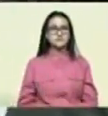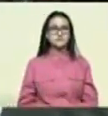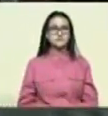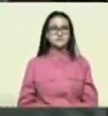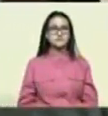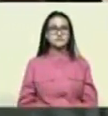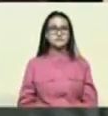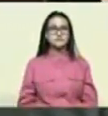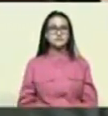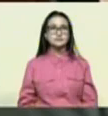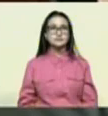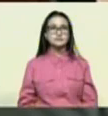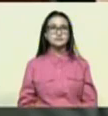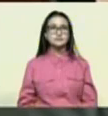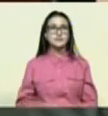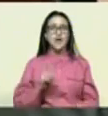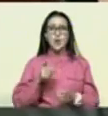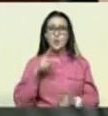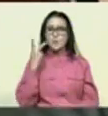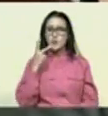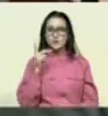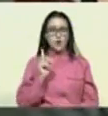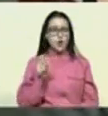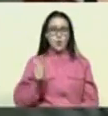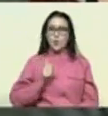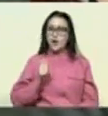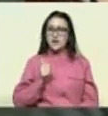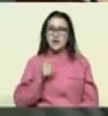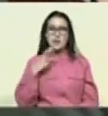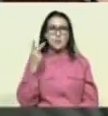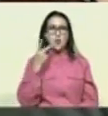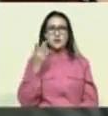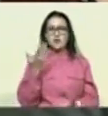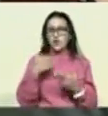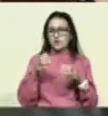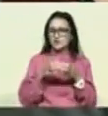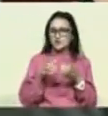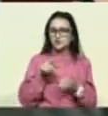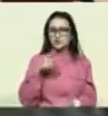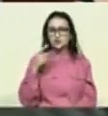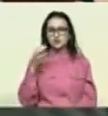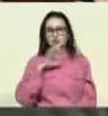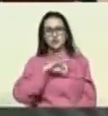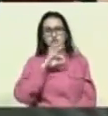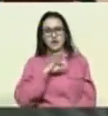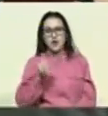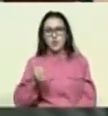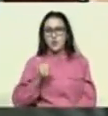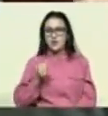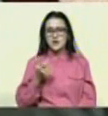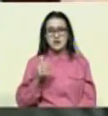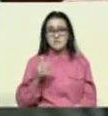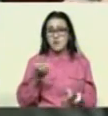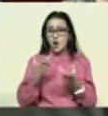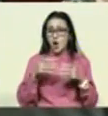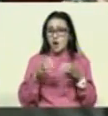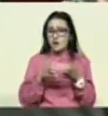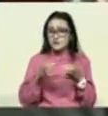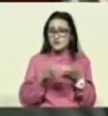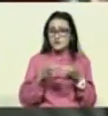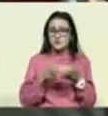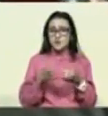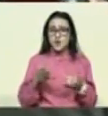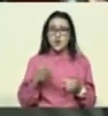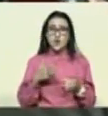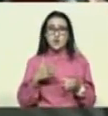No para algunos partidos políticos, para cualquier partido político, organización social o cualquier tipo de organización que pretenda tener